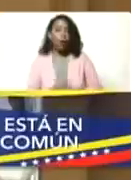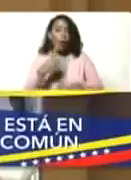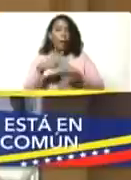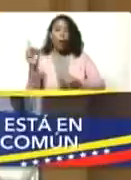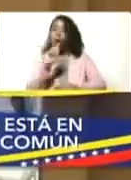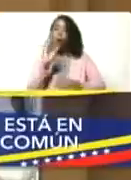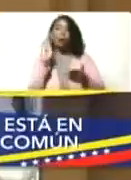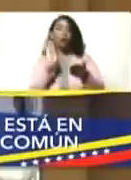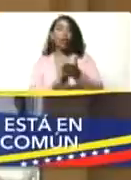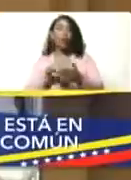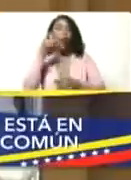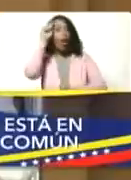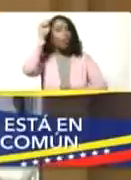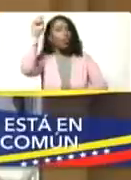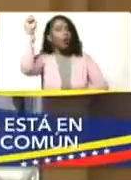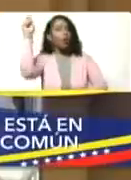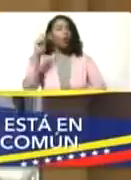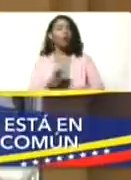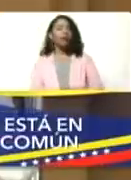las teorías.